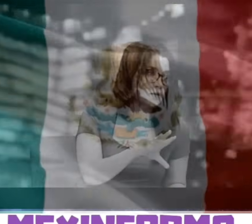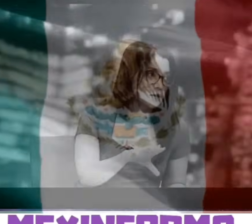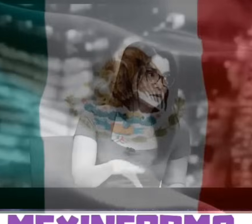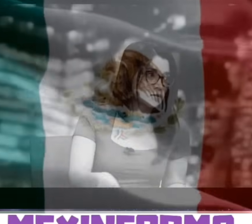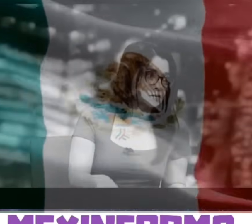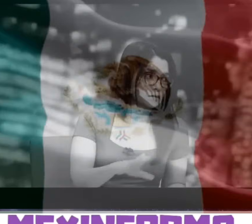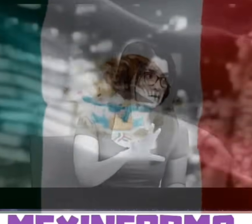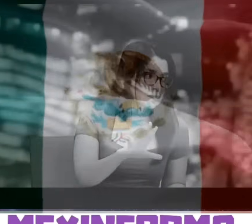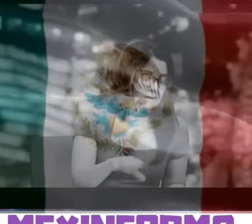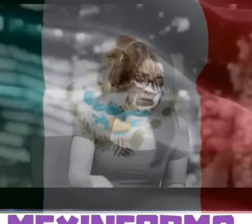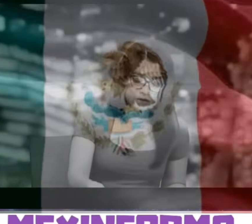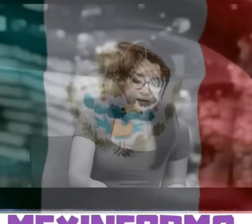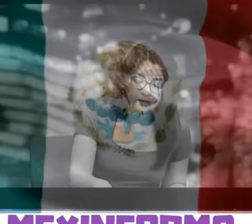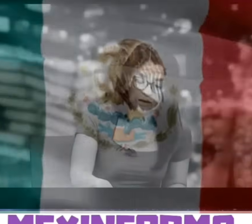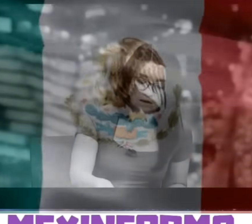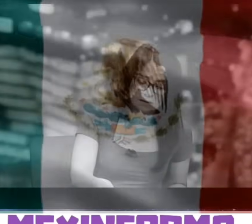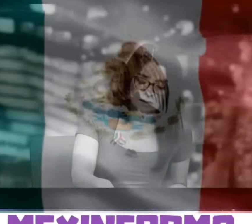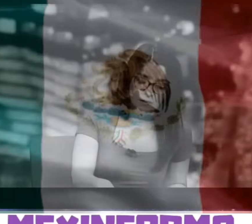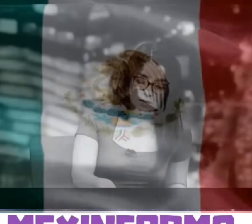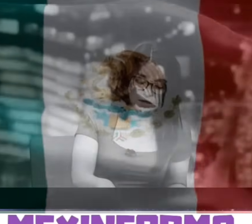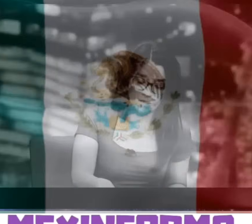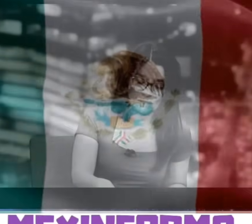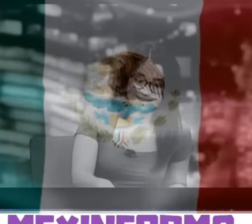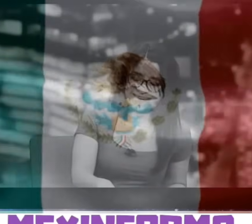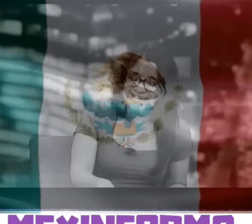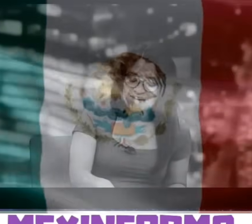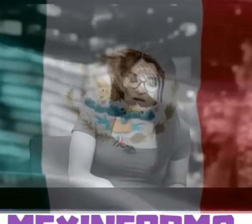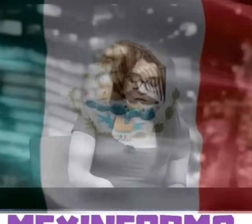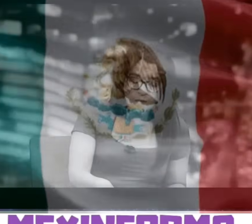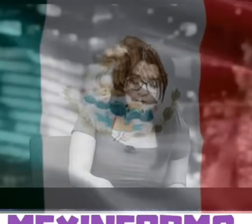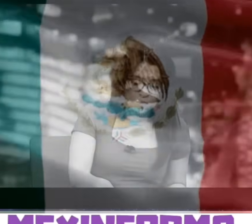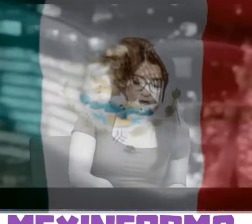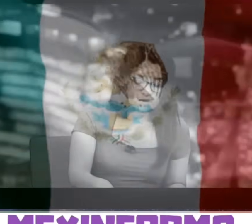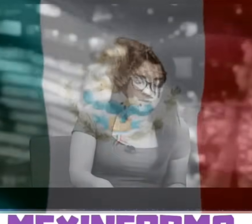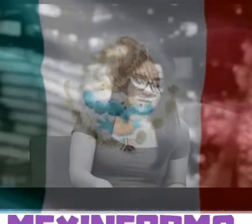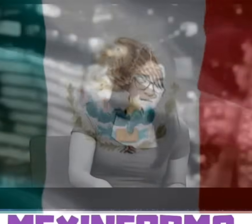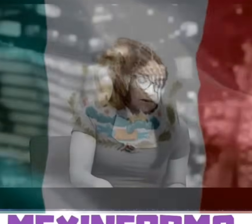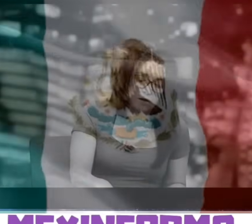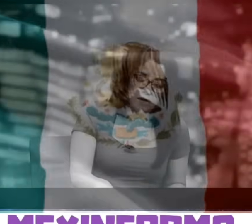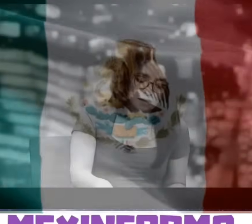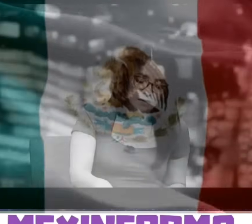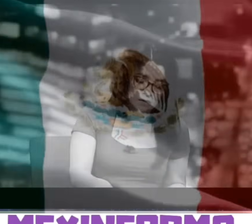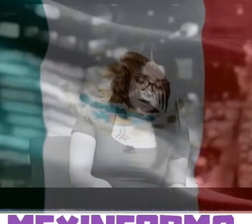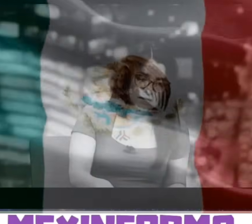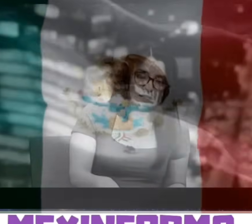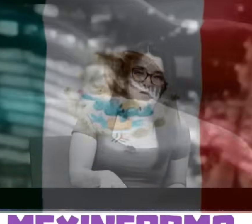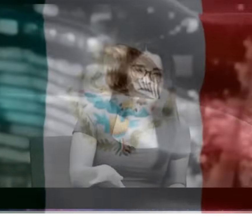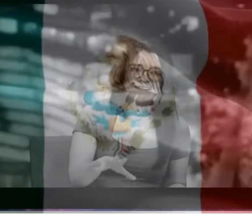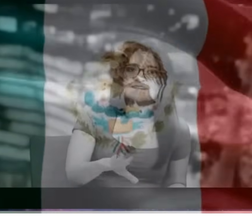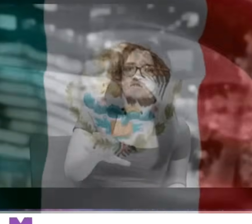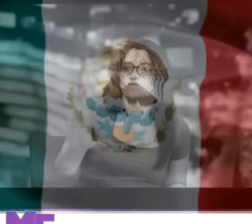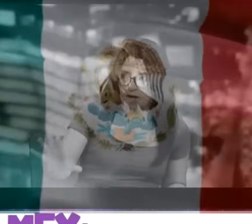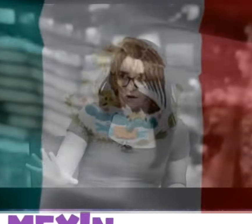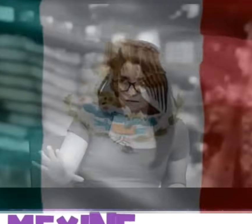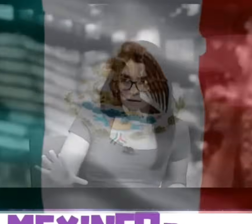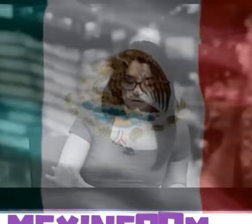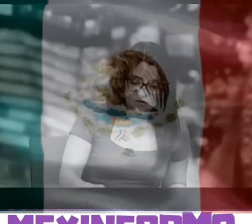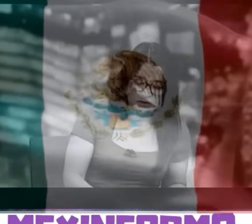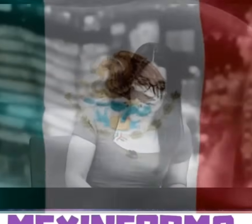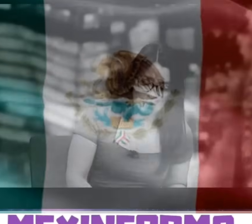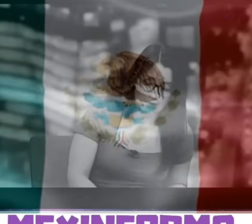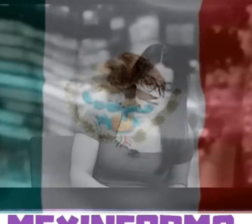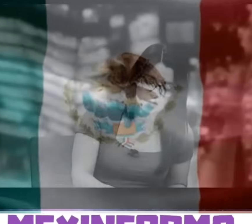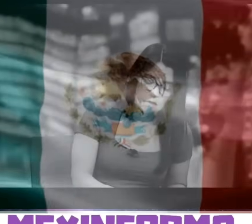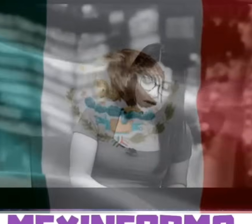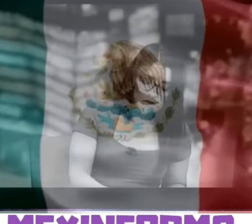supo de la categoría del huracán. Fue muy poco, es verdad, pero era también una... Es decir, no es verdad que no se hizo nada. Eso